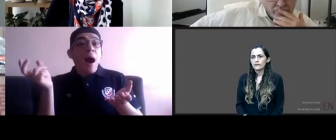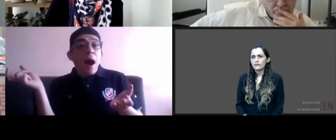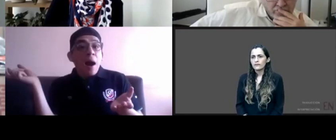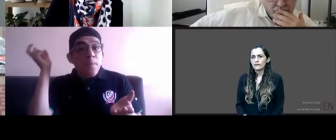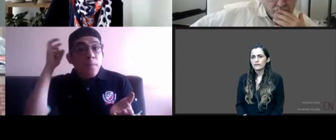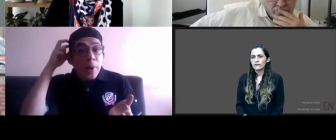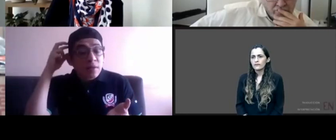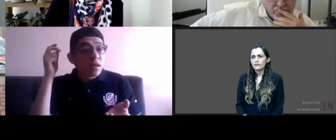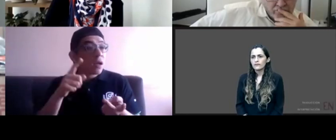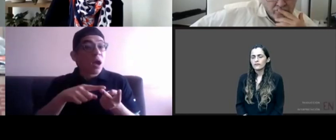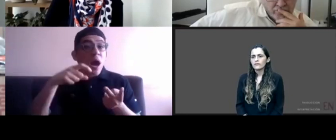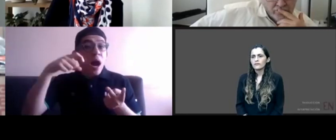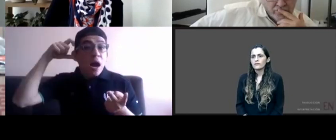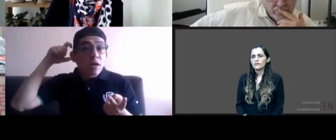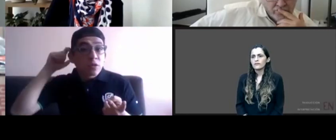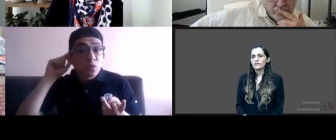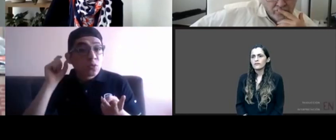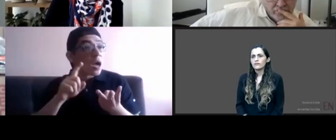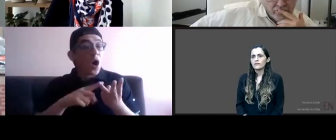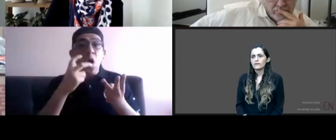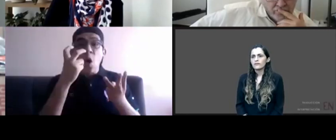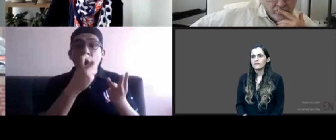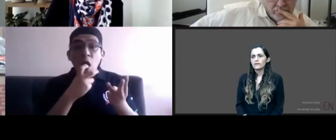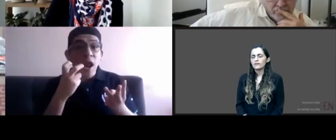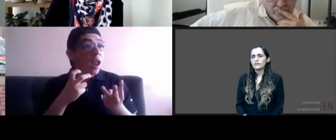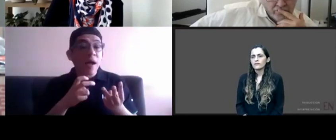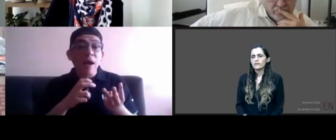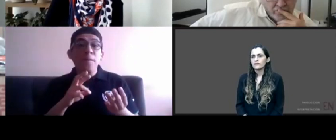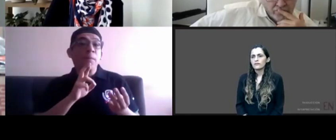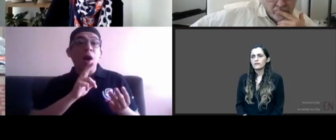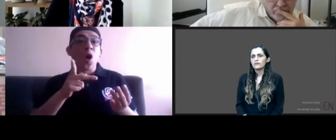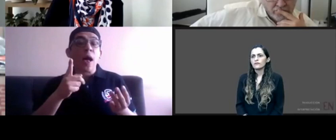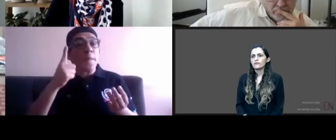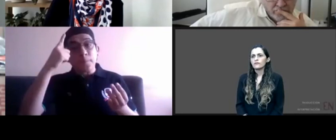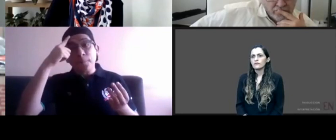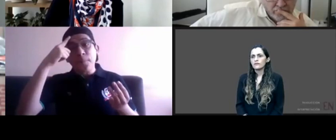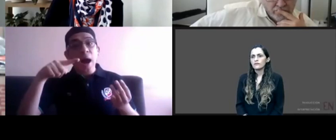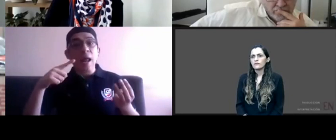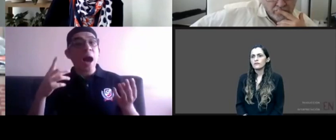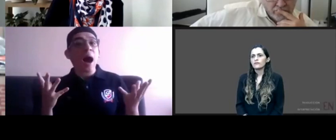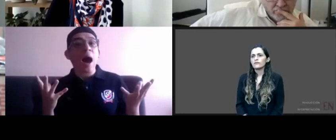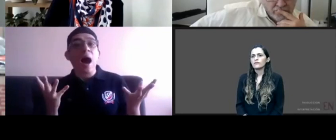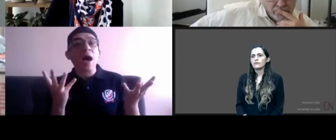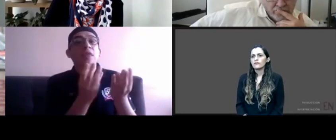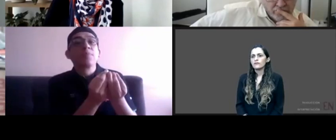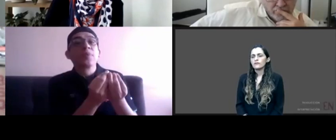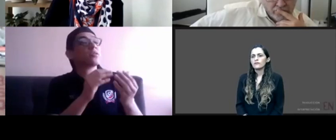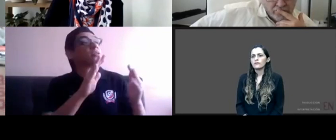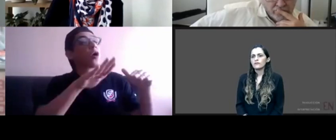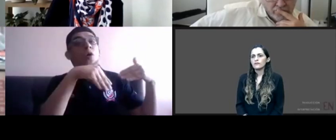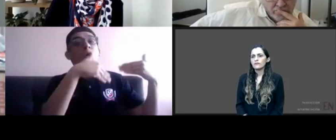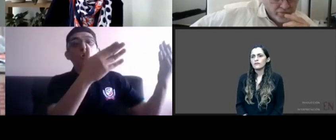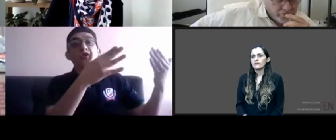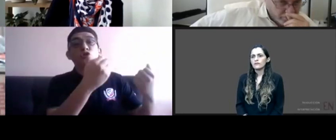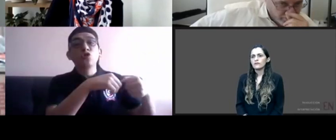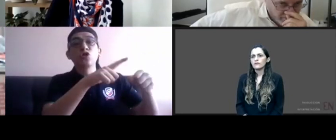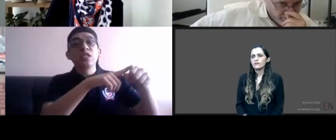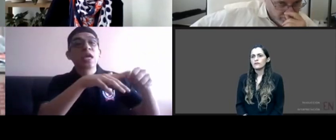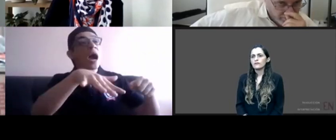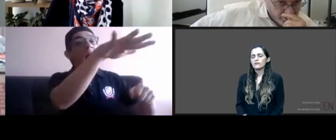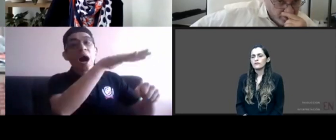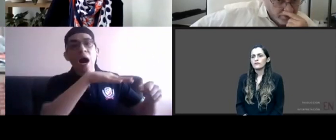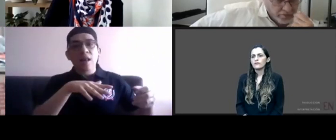se quedan con la idea de que de lo que le dicen los médicos, de que un implante coclear, un auxiliar auditivo, una terapia de